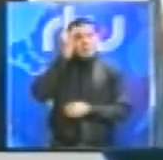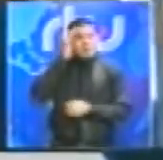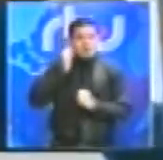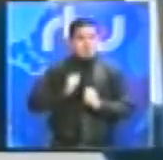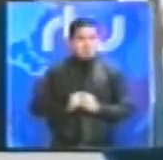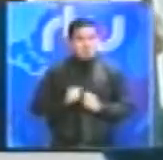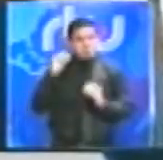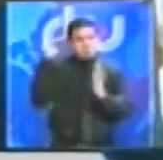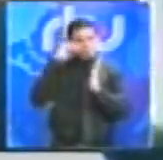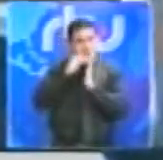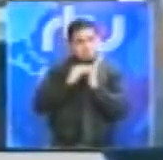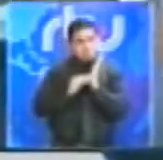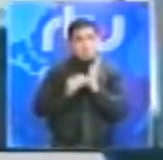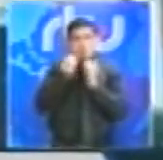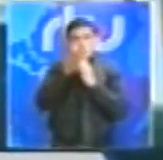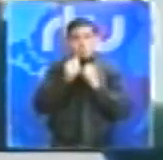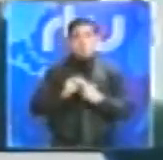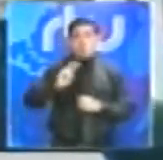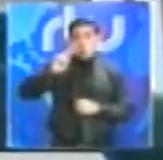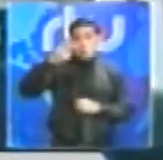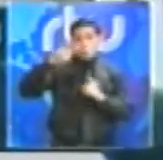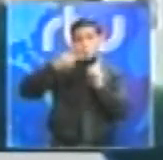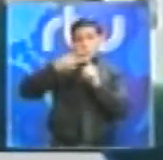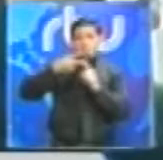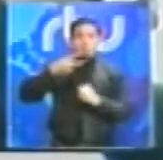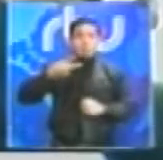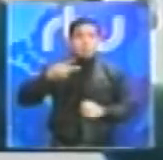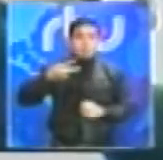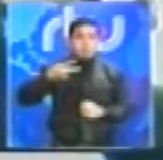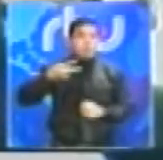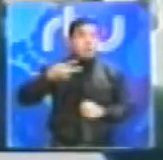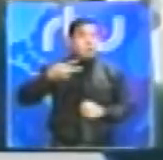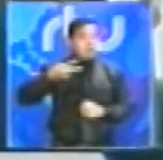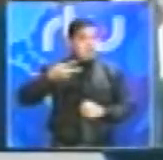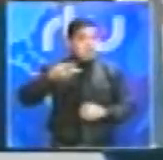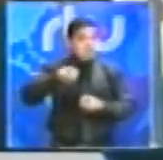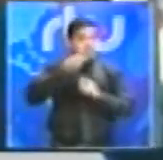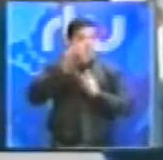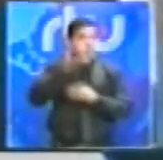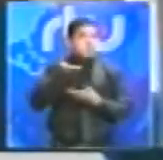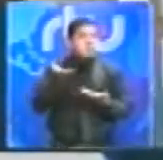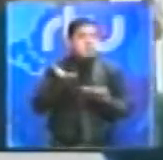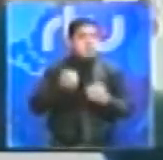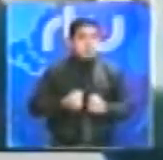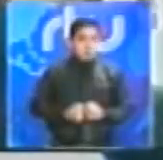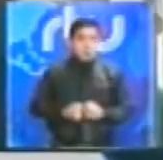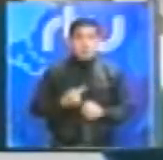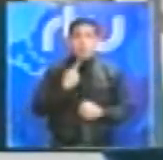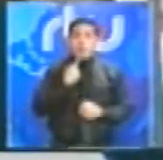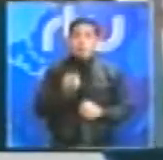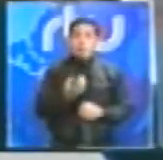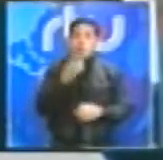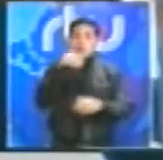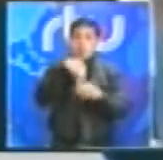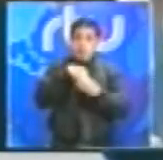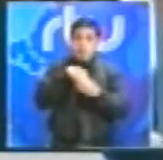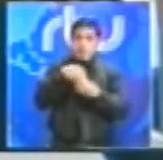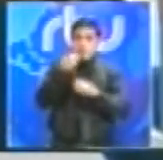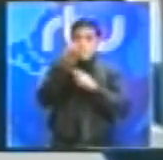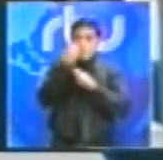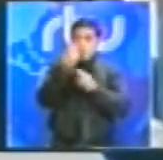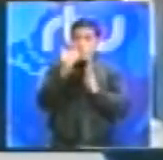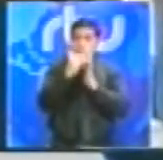informe. La segunda parte importante que manifiesta es de que dentro de esto realmente